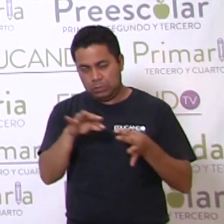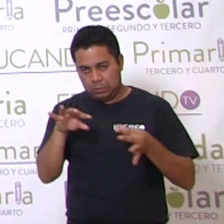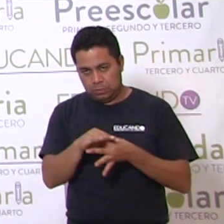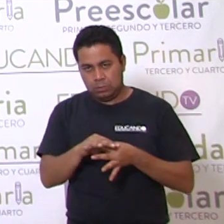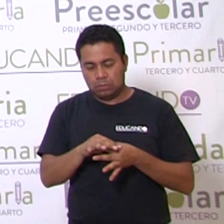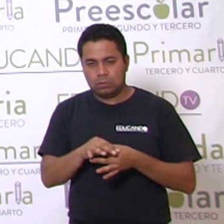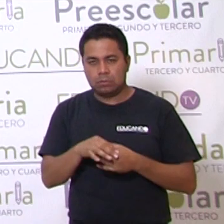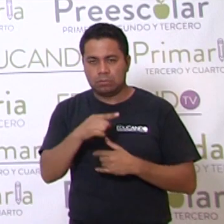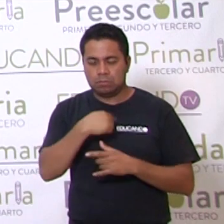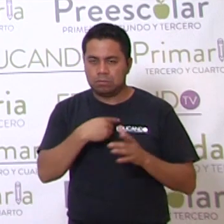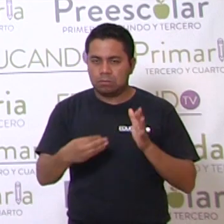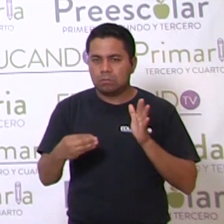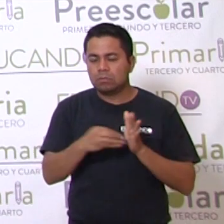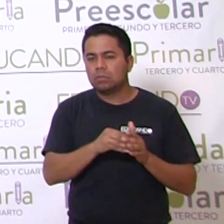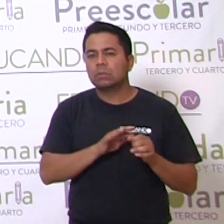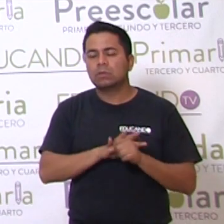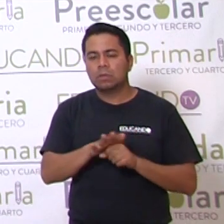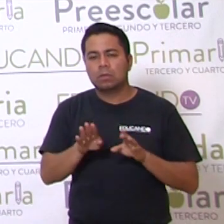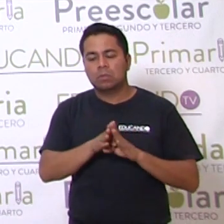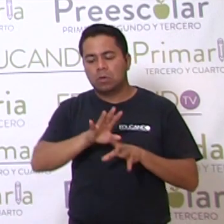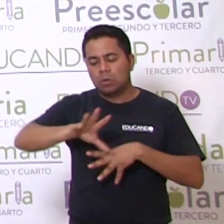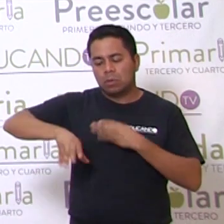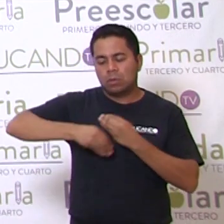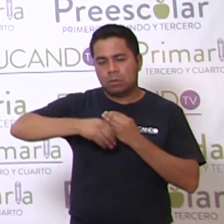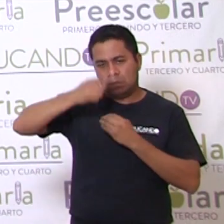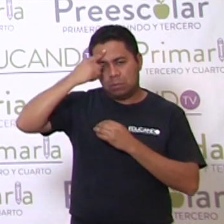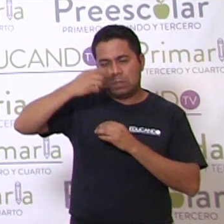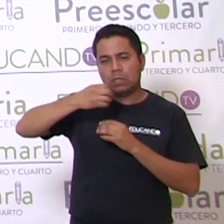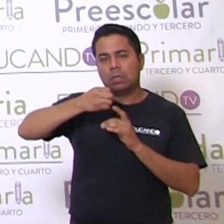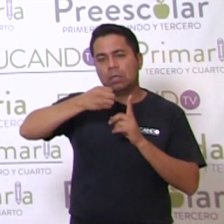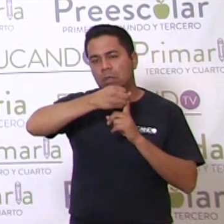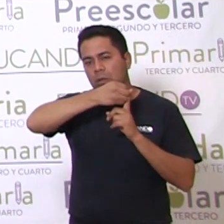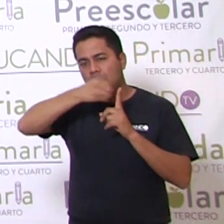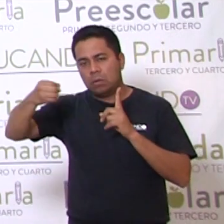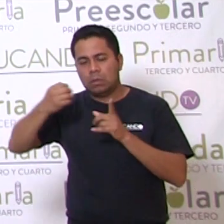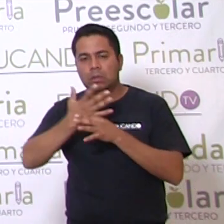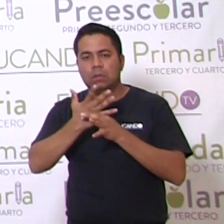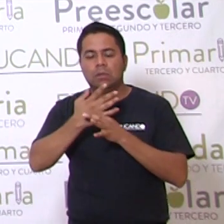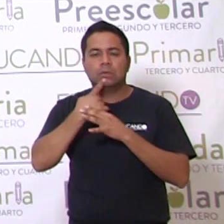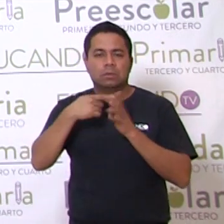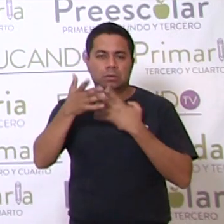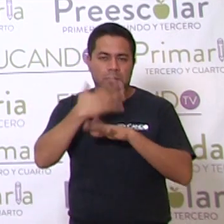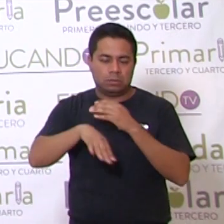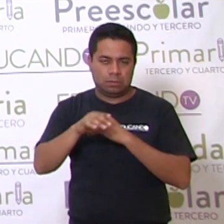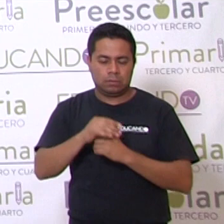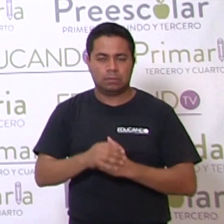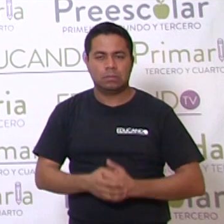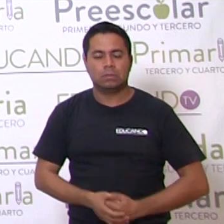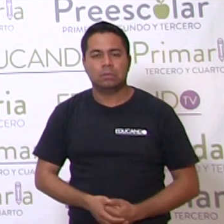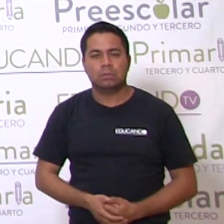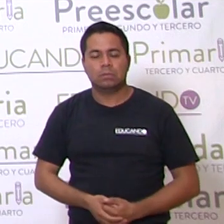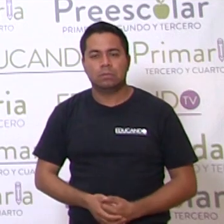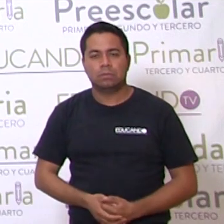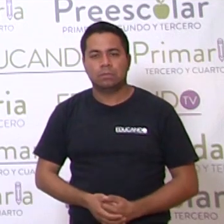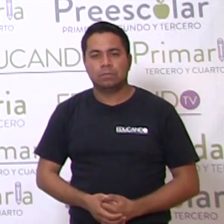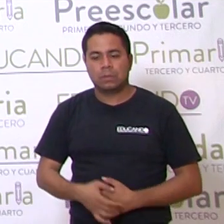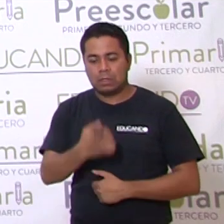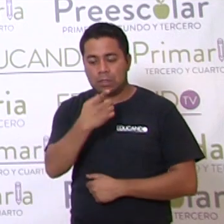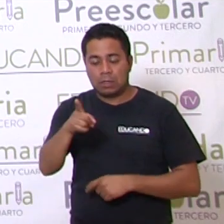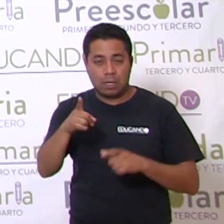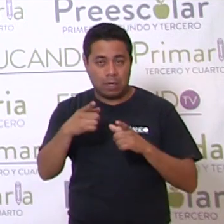y voy a poner nada más el complemento de la oración, donde diga, de gran, bien,